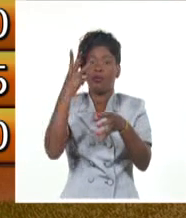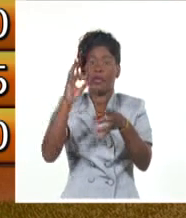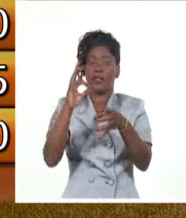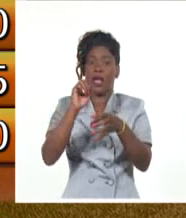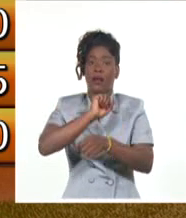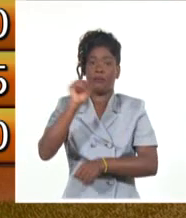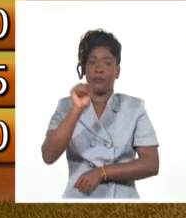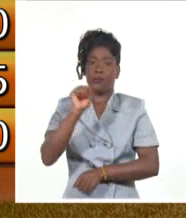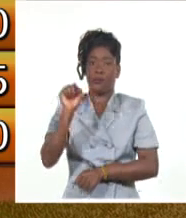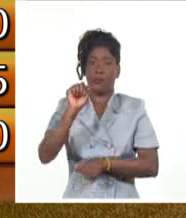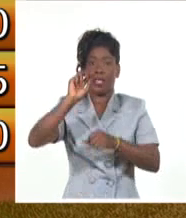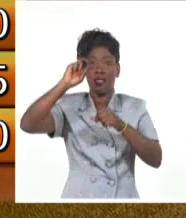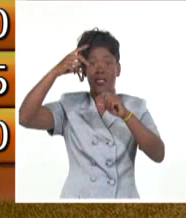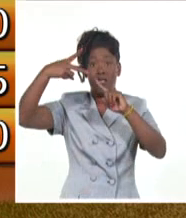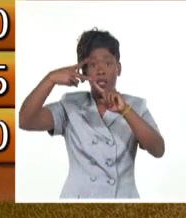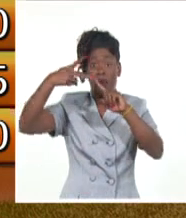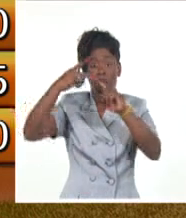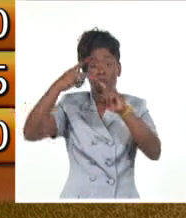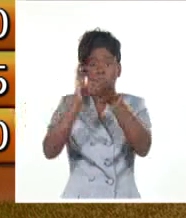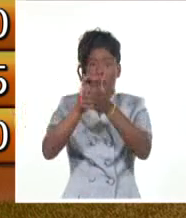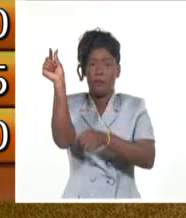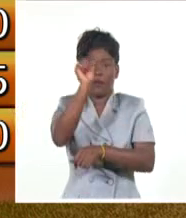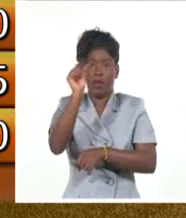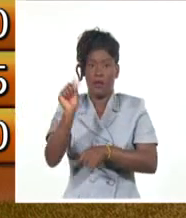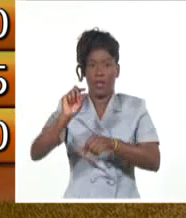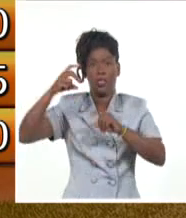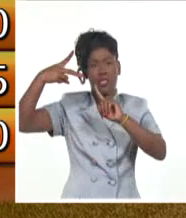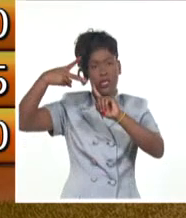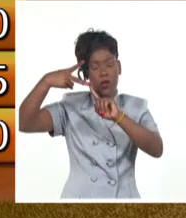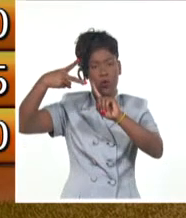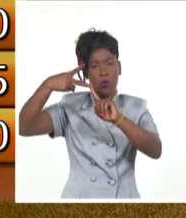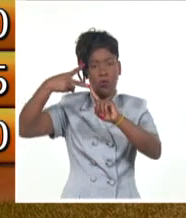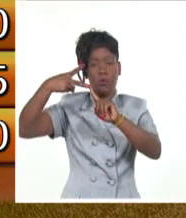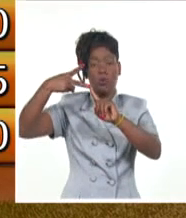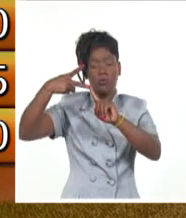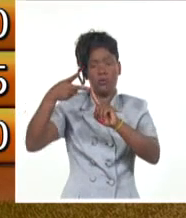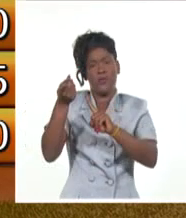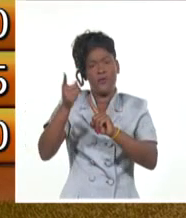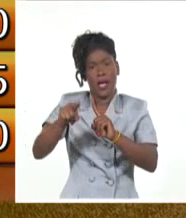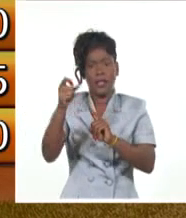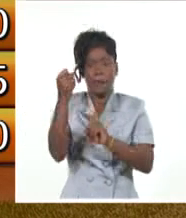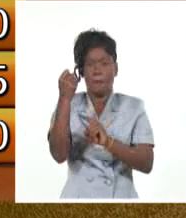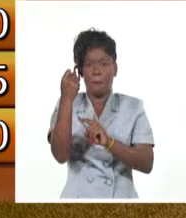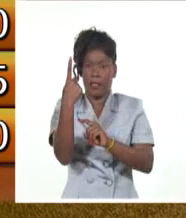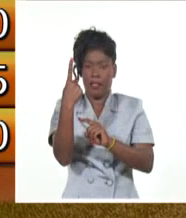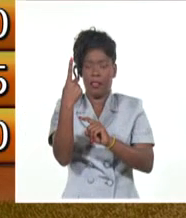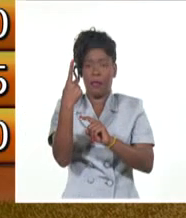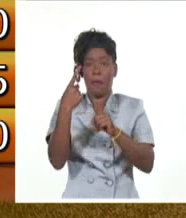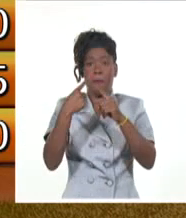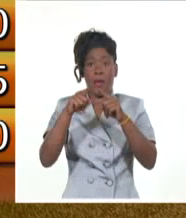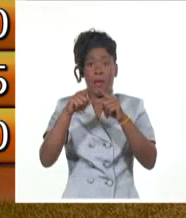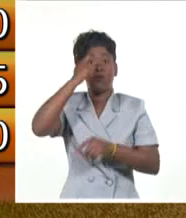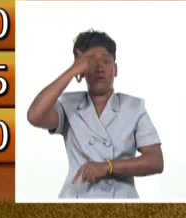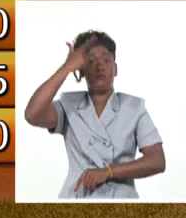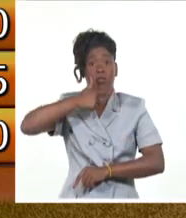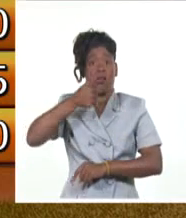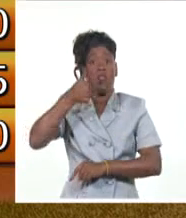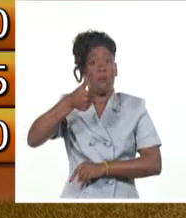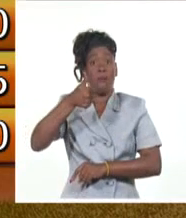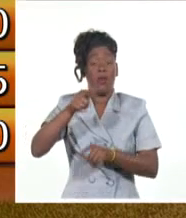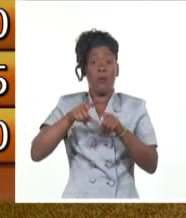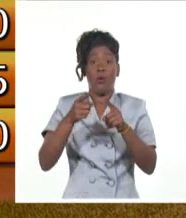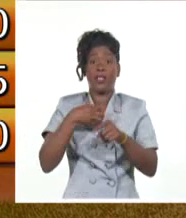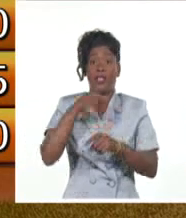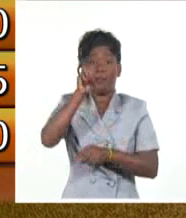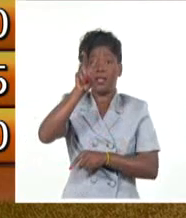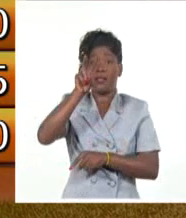por su parte, continúa en la segunda posición a solo un juego de distancia, mientras Ciego de Ávila mantiene balance de 28 y